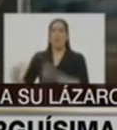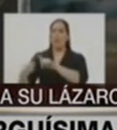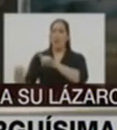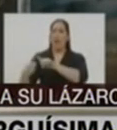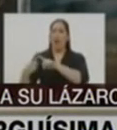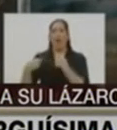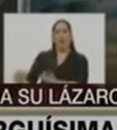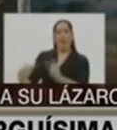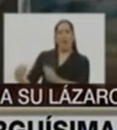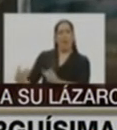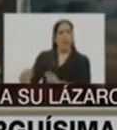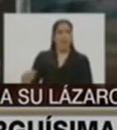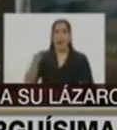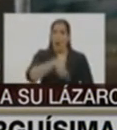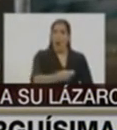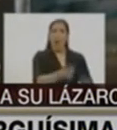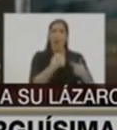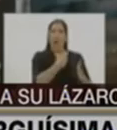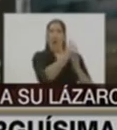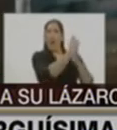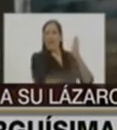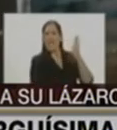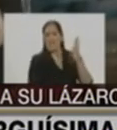estas empresas, a muchos los conozco,